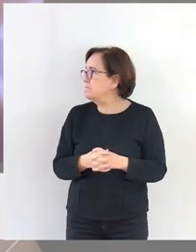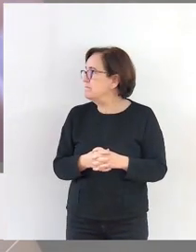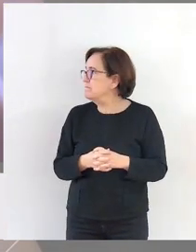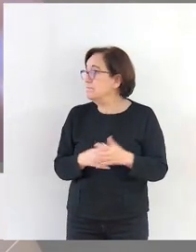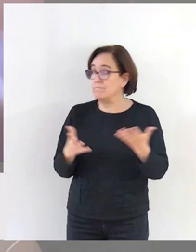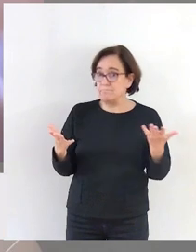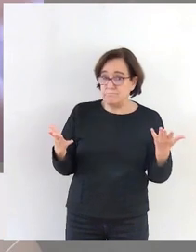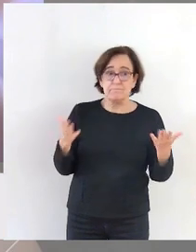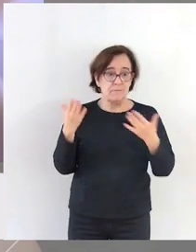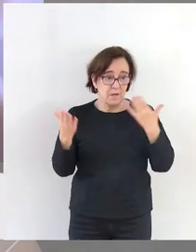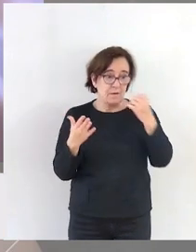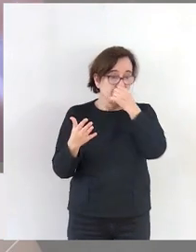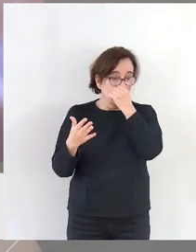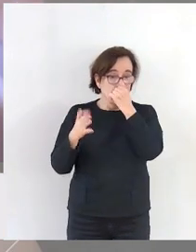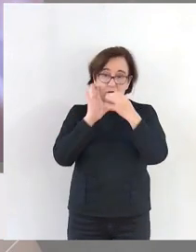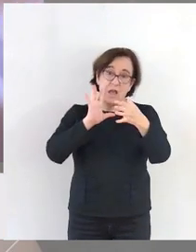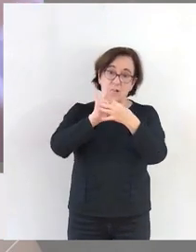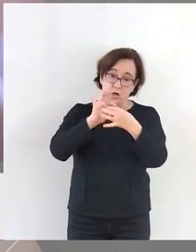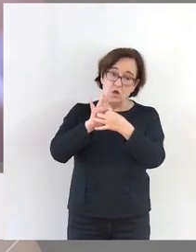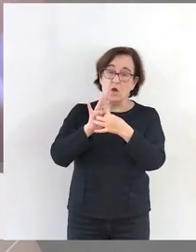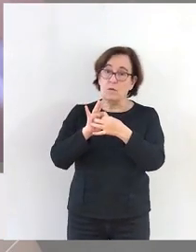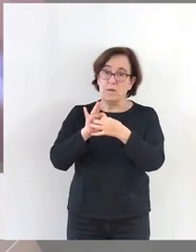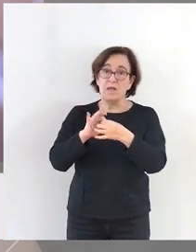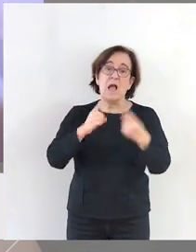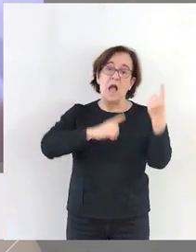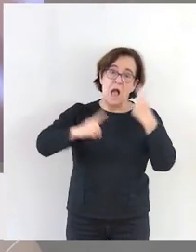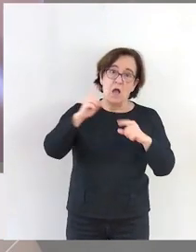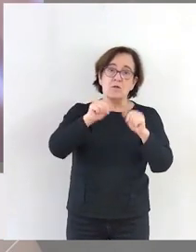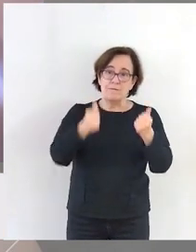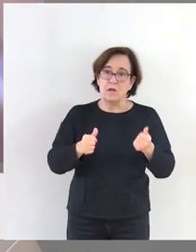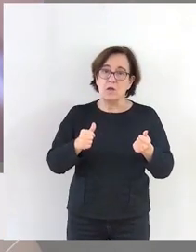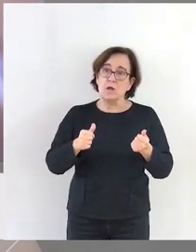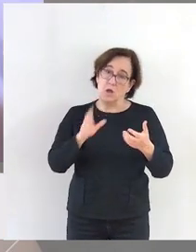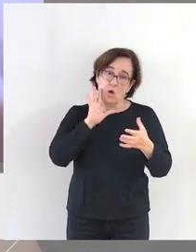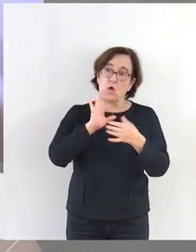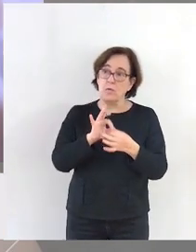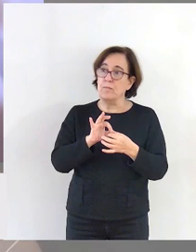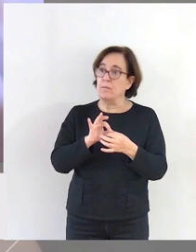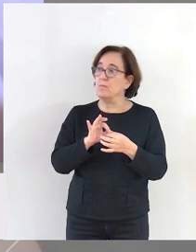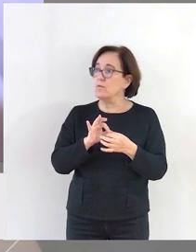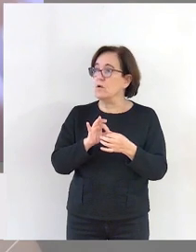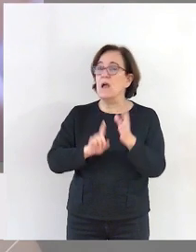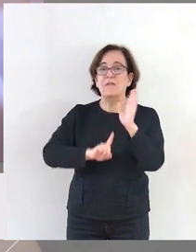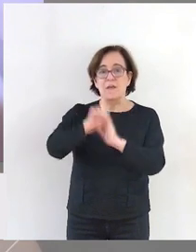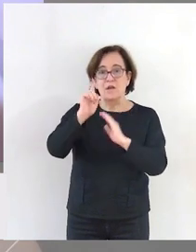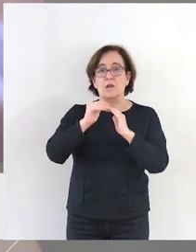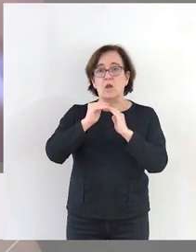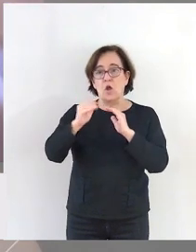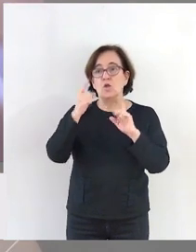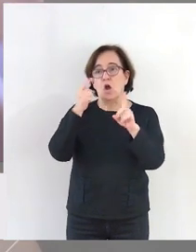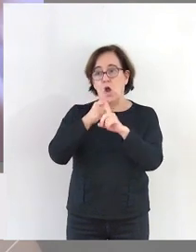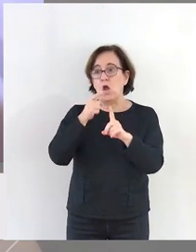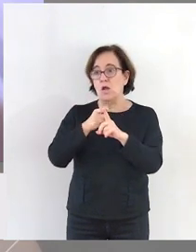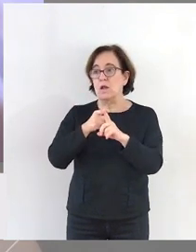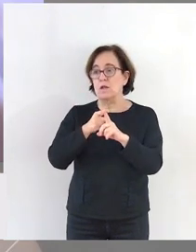Bueno pues pues todo esto está conectado de alguna manera con por supuesto con este los el desarrollo sostenible con los objetivos